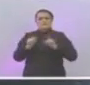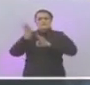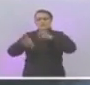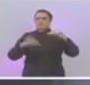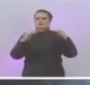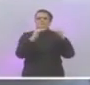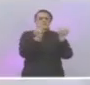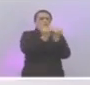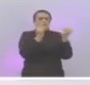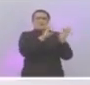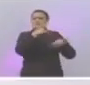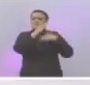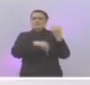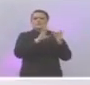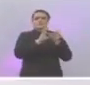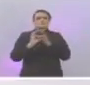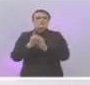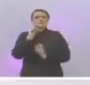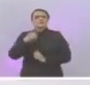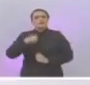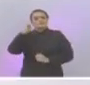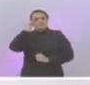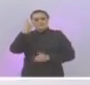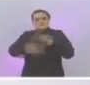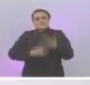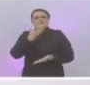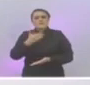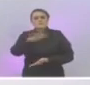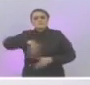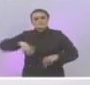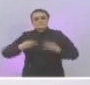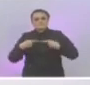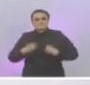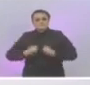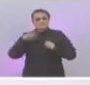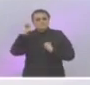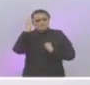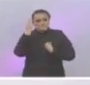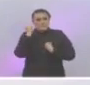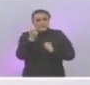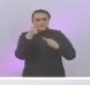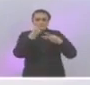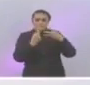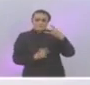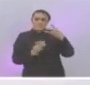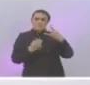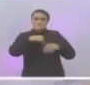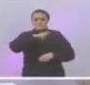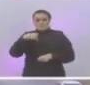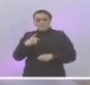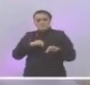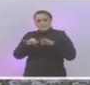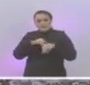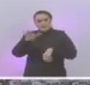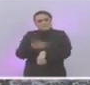A todos nos une la obligación de servir bien a los potosinos. Con estos principios seguiremos trabajando con